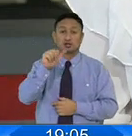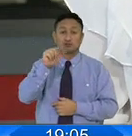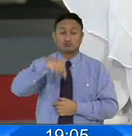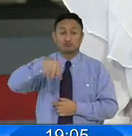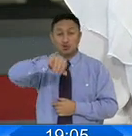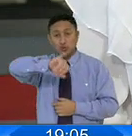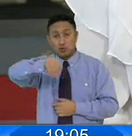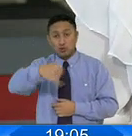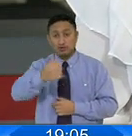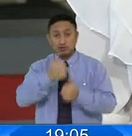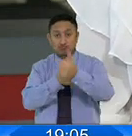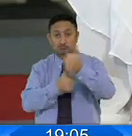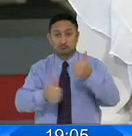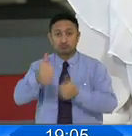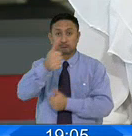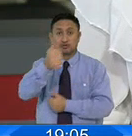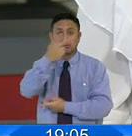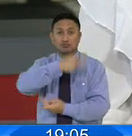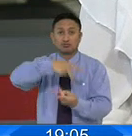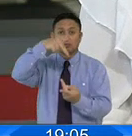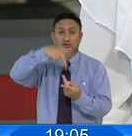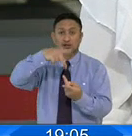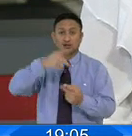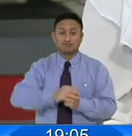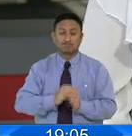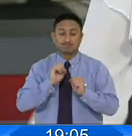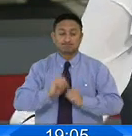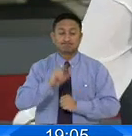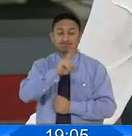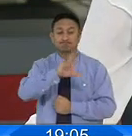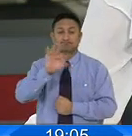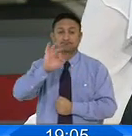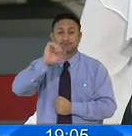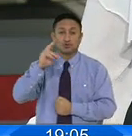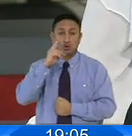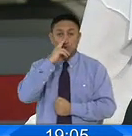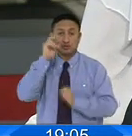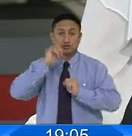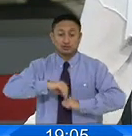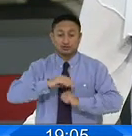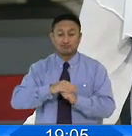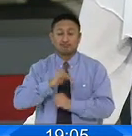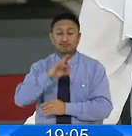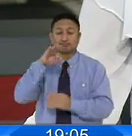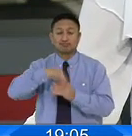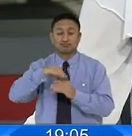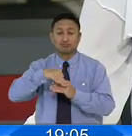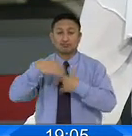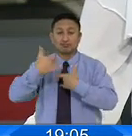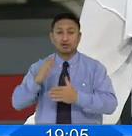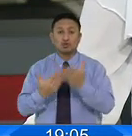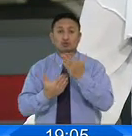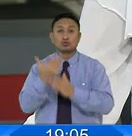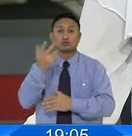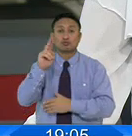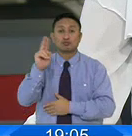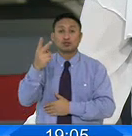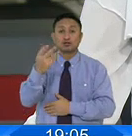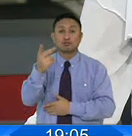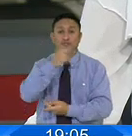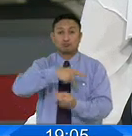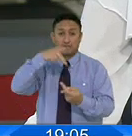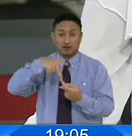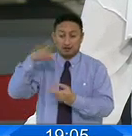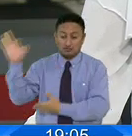jueves asumió el cargo de prefecta. El 29 de junio se llevará a cabo la elección y posesión del nuevo viceprefecto de